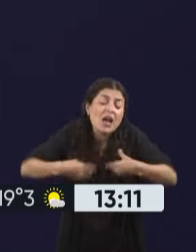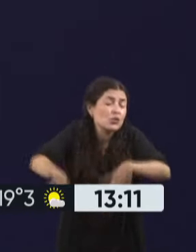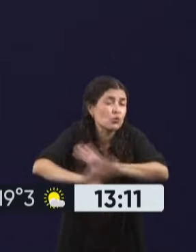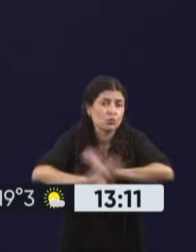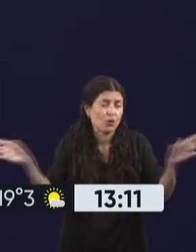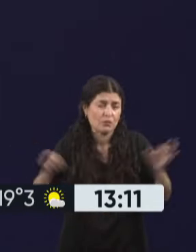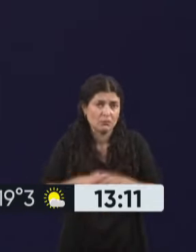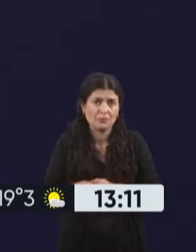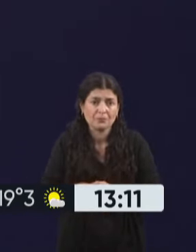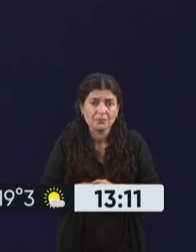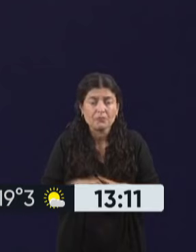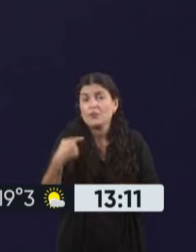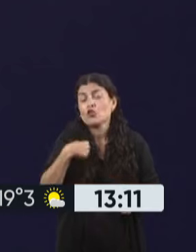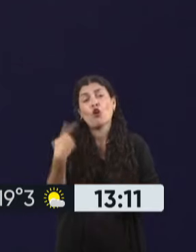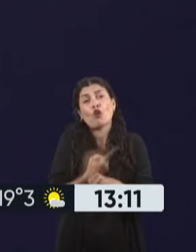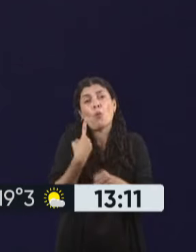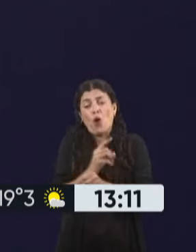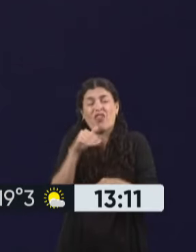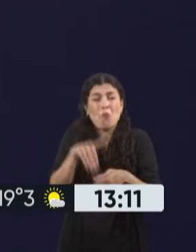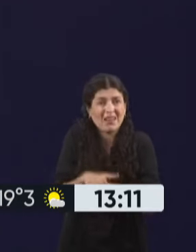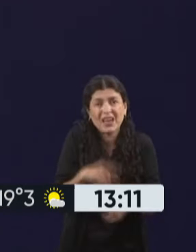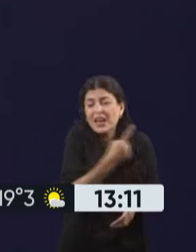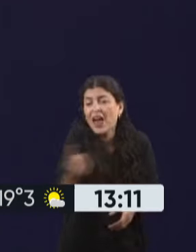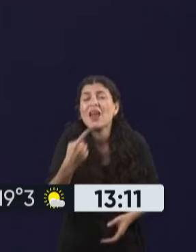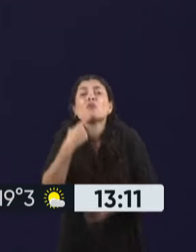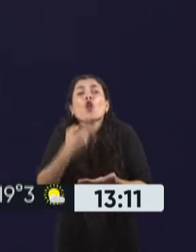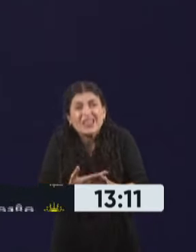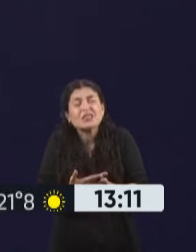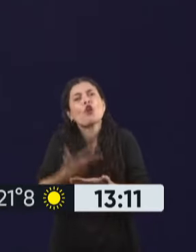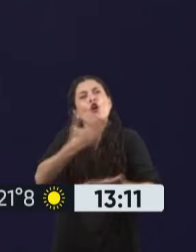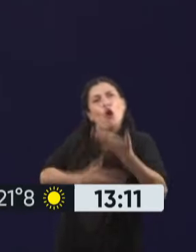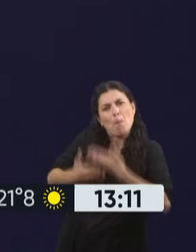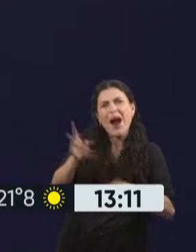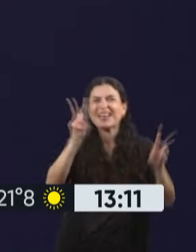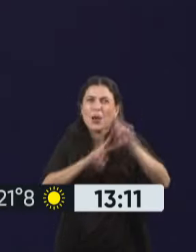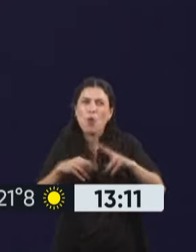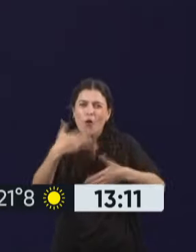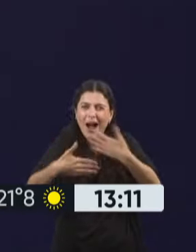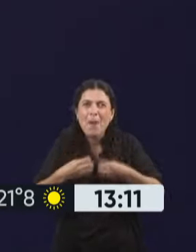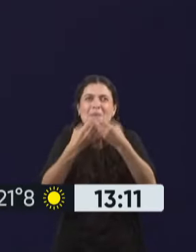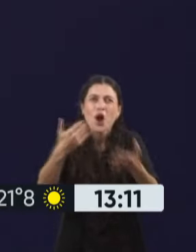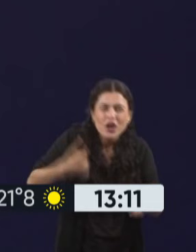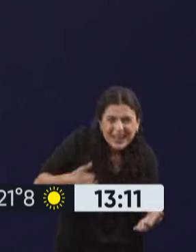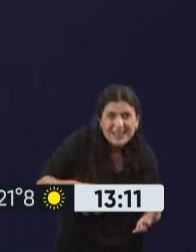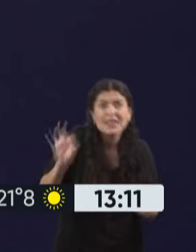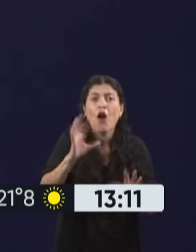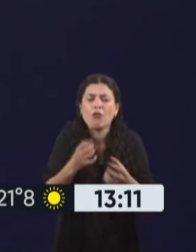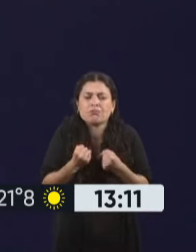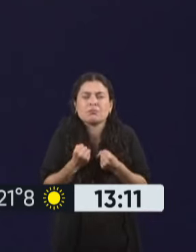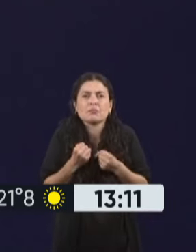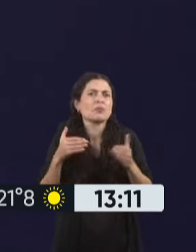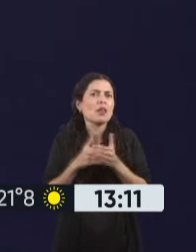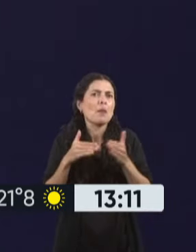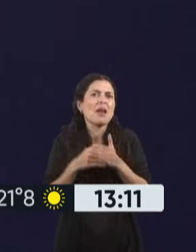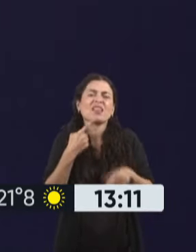decisión de ser o no ser mezquino en lo que viene. Y los argentinos necesitamos que la política